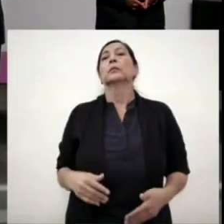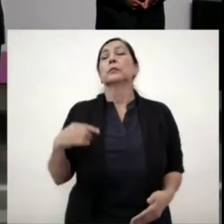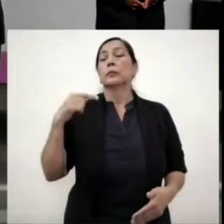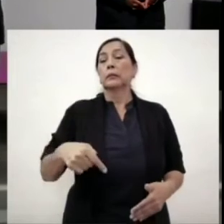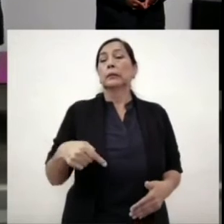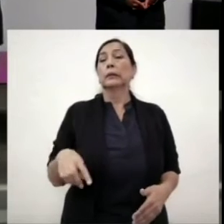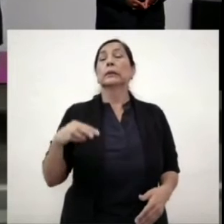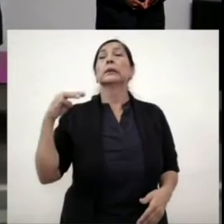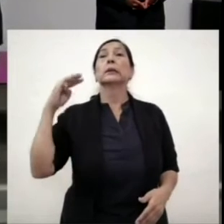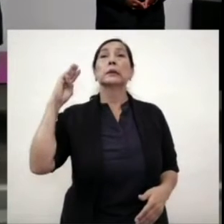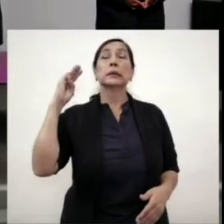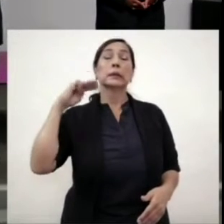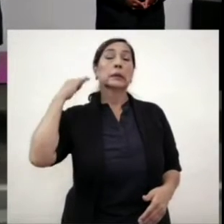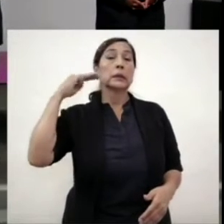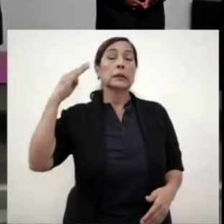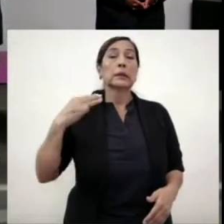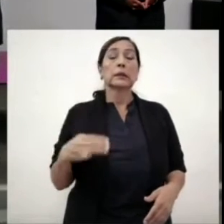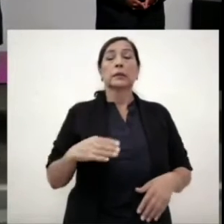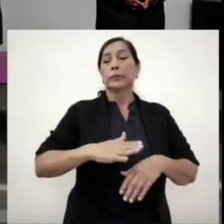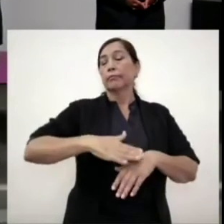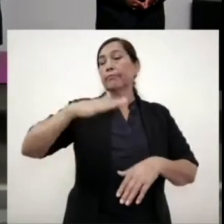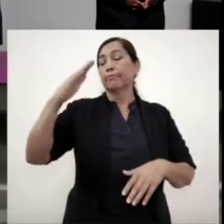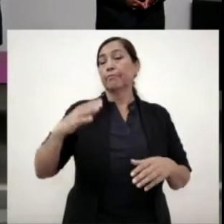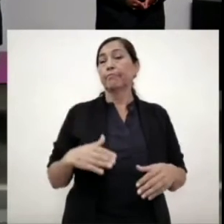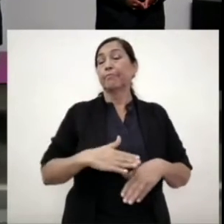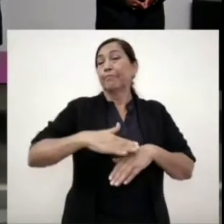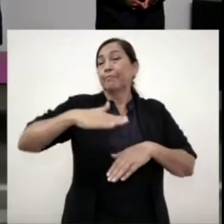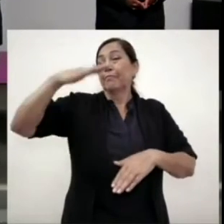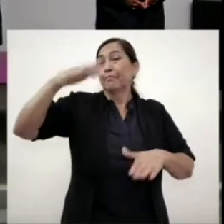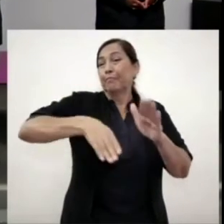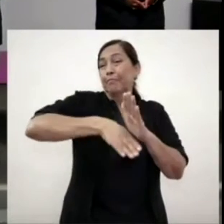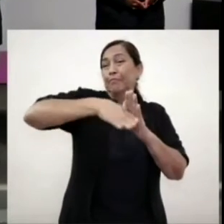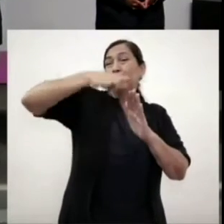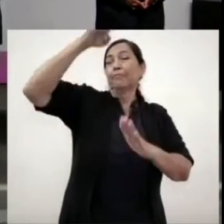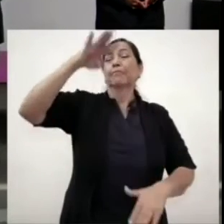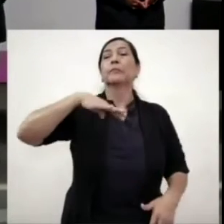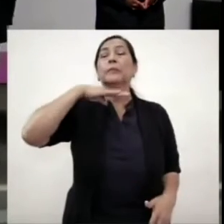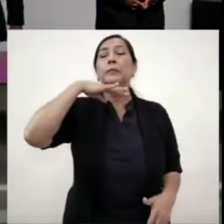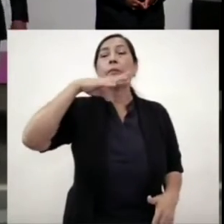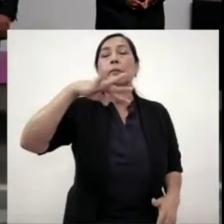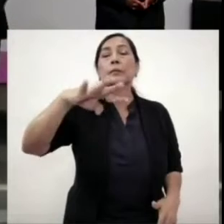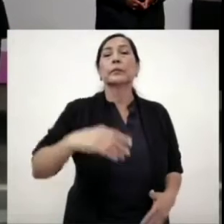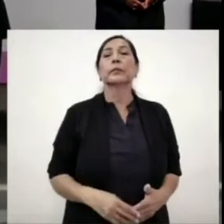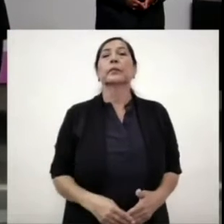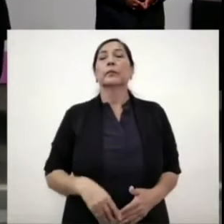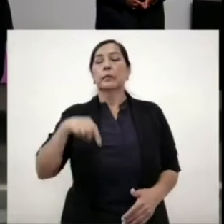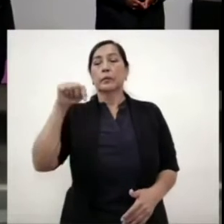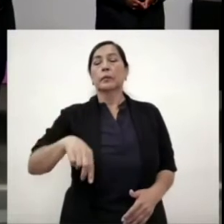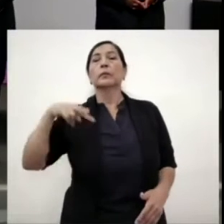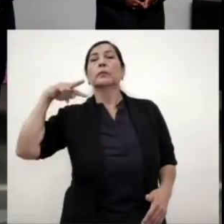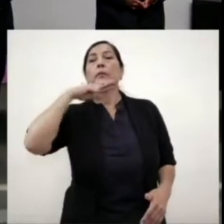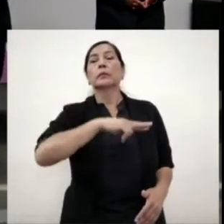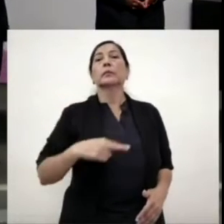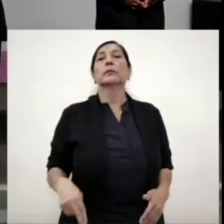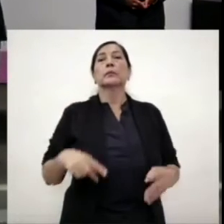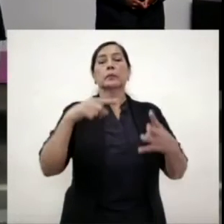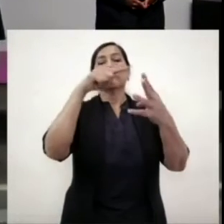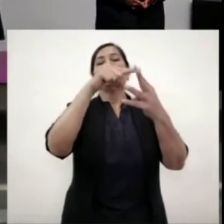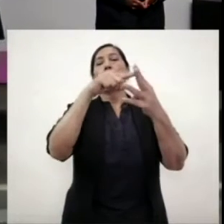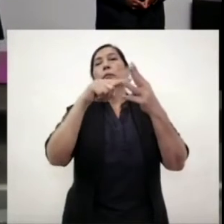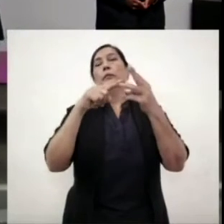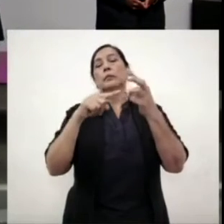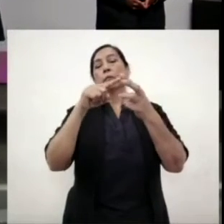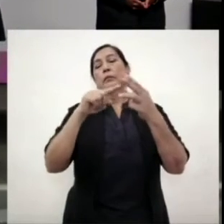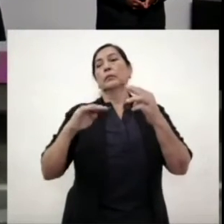el análisis de marzo de los últimos tres años. En Zamora, la participación de los tres niveles de gobierno reúne